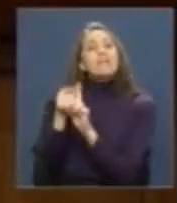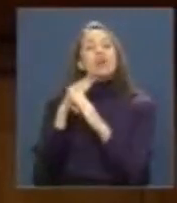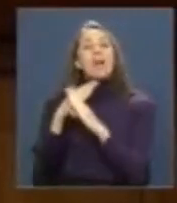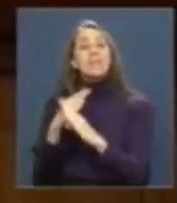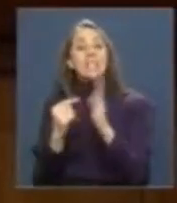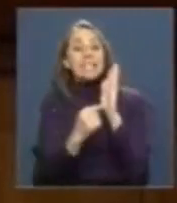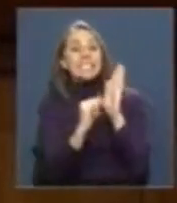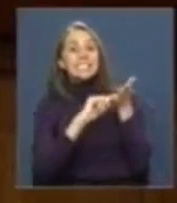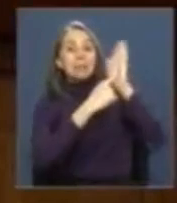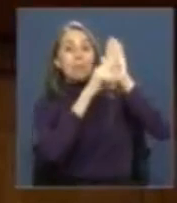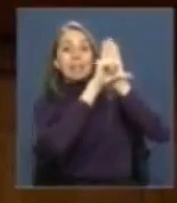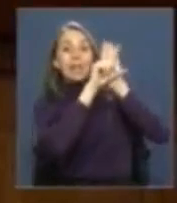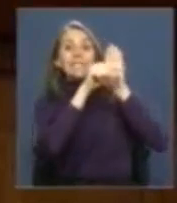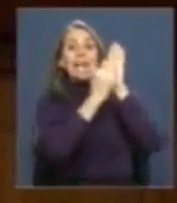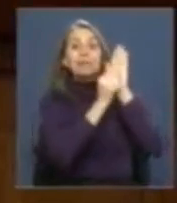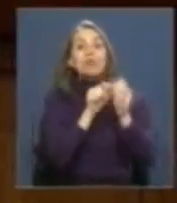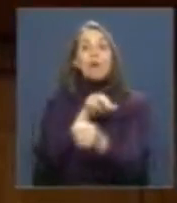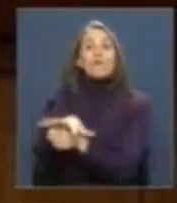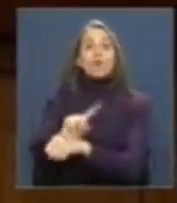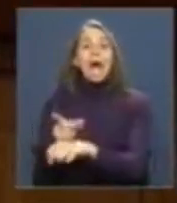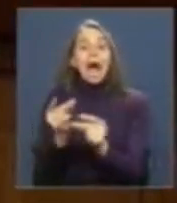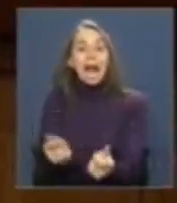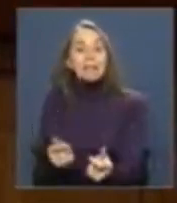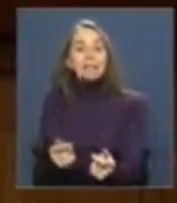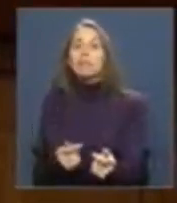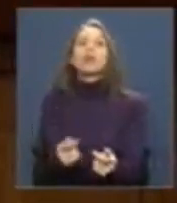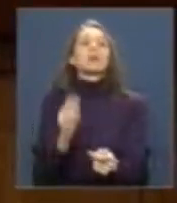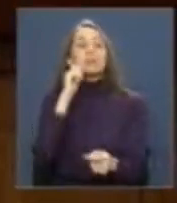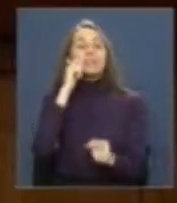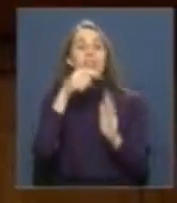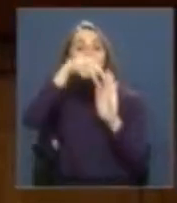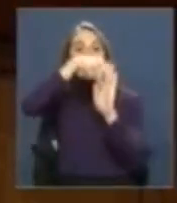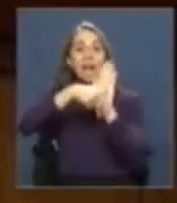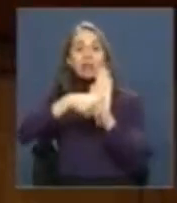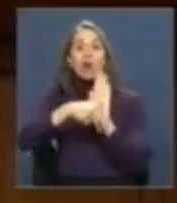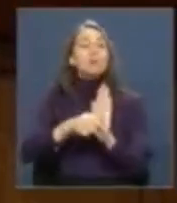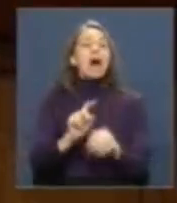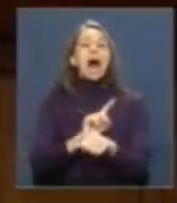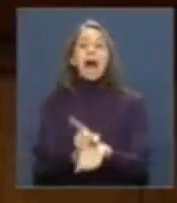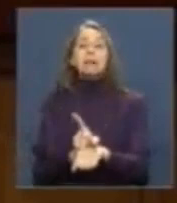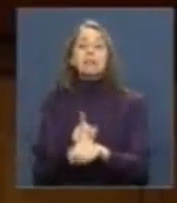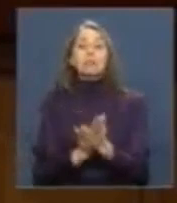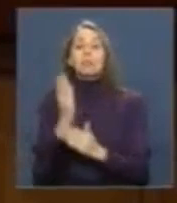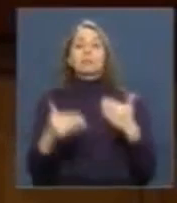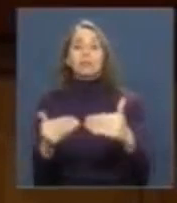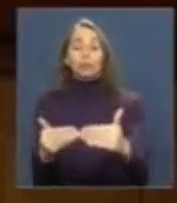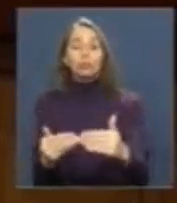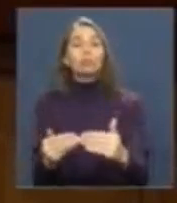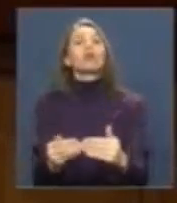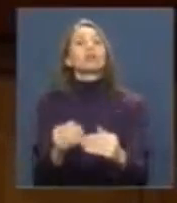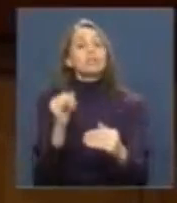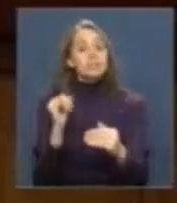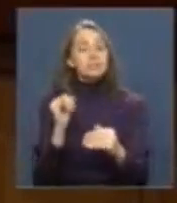con ellos las normas pasan a regir de inmediato explicó que existe un amplio consenso en la